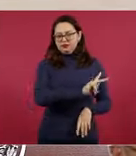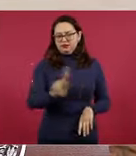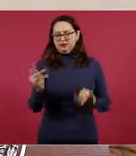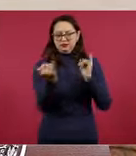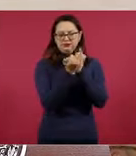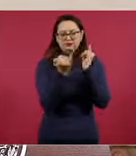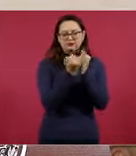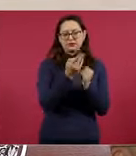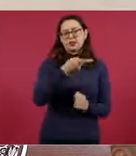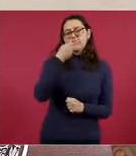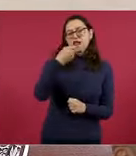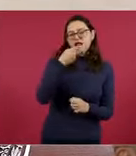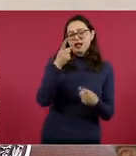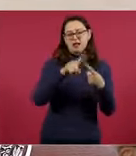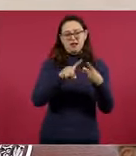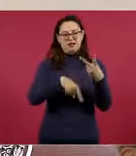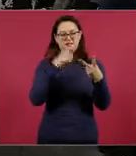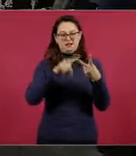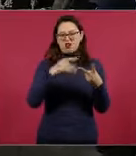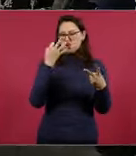sus groserías,